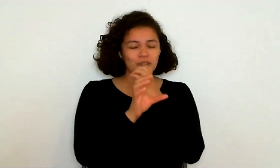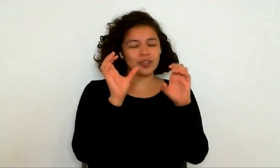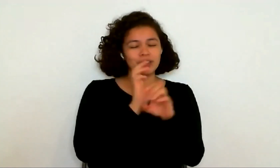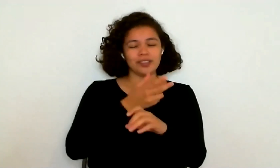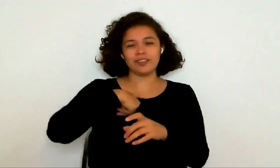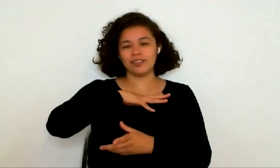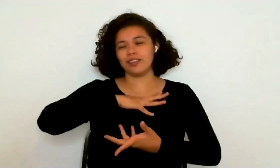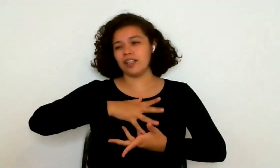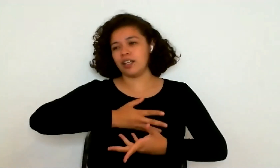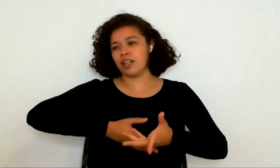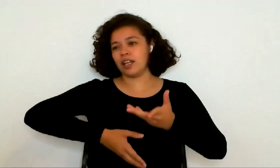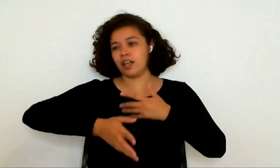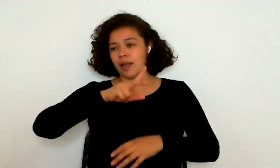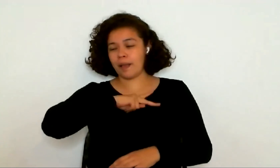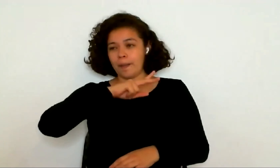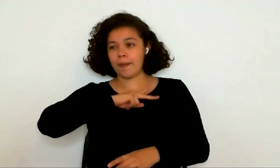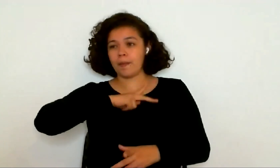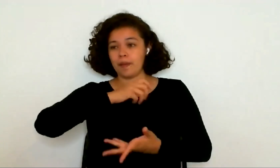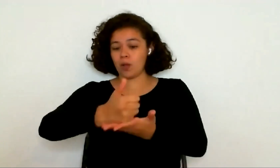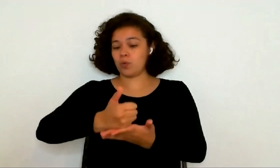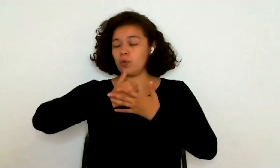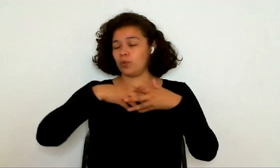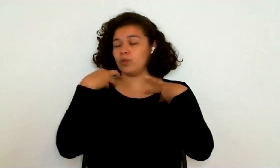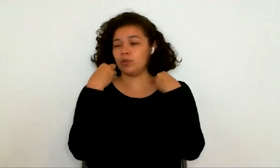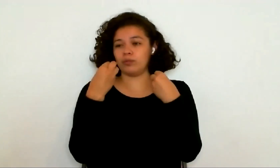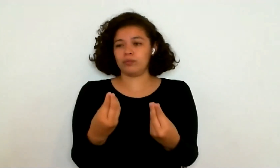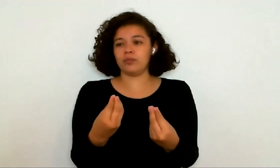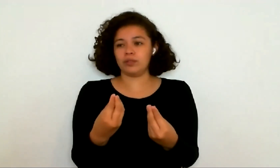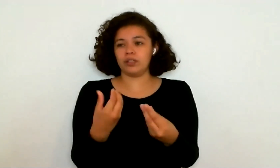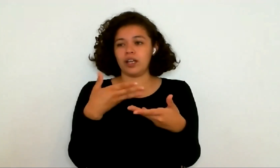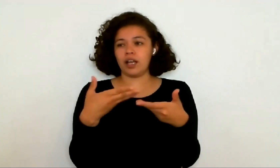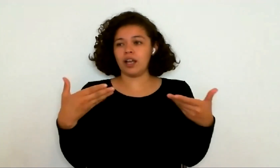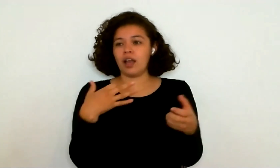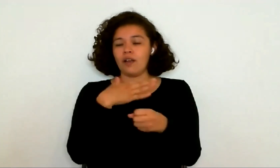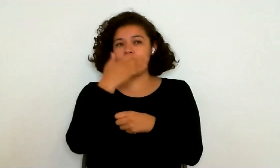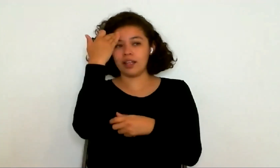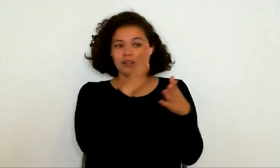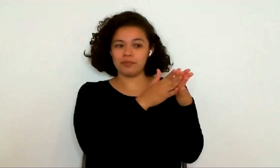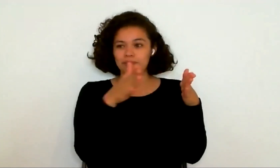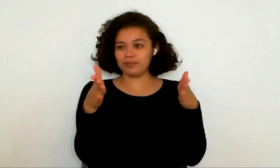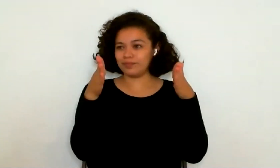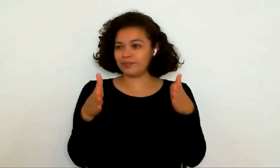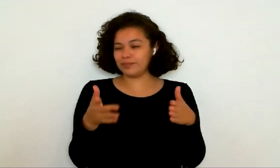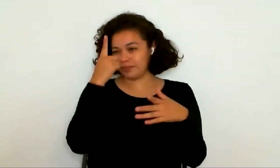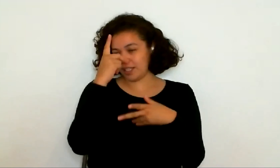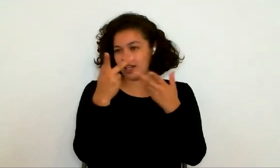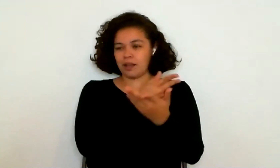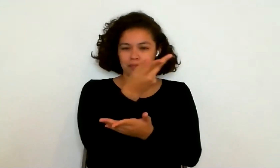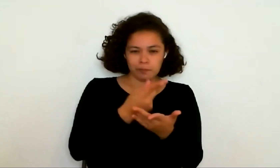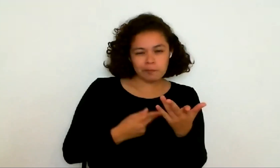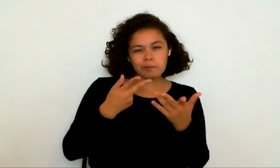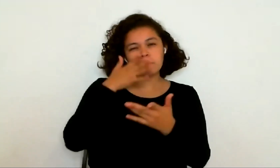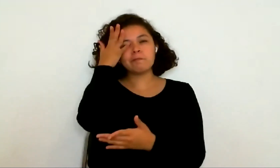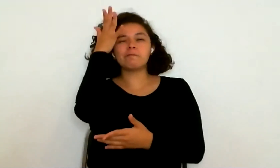en lo personal. Creo que nos va a ayudar mucho. Y ahorita estamos precisamente en esa etapa de planear, de proyectar,